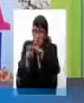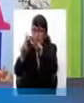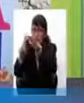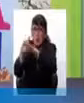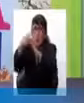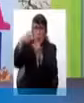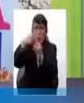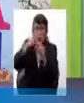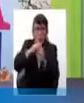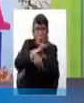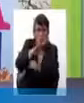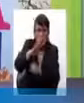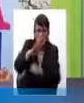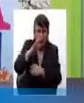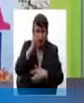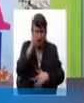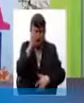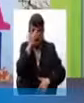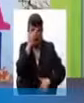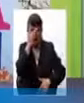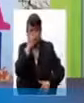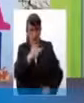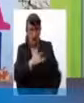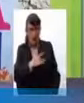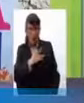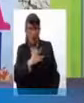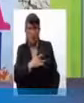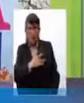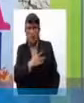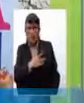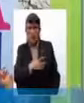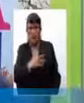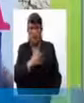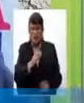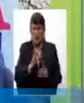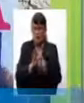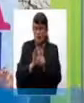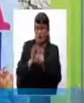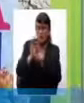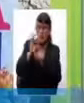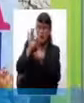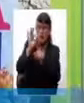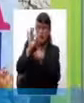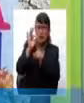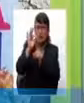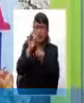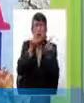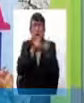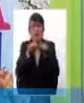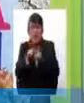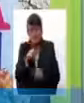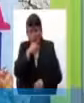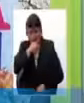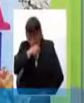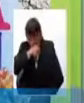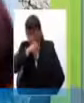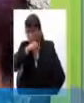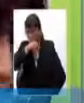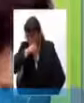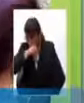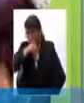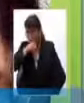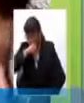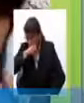si es que no están articuladas a un plan nacional, a políticas públicas serias y de largo alcance,